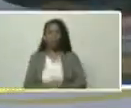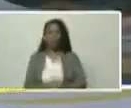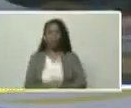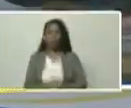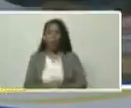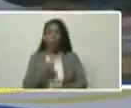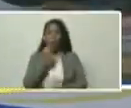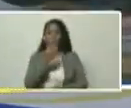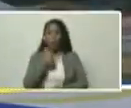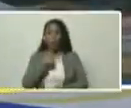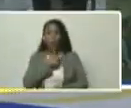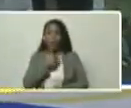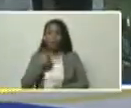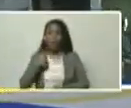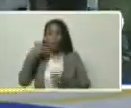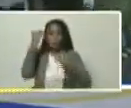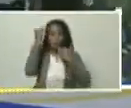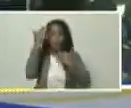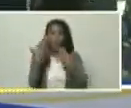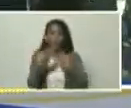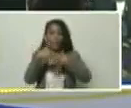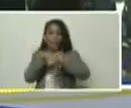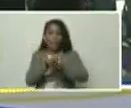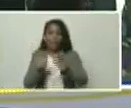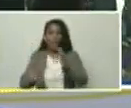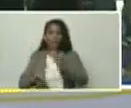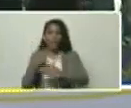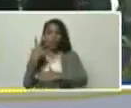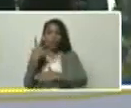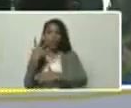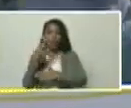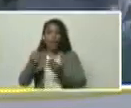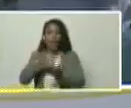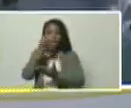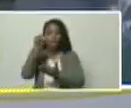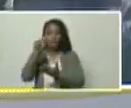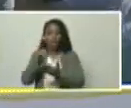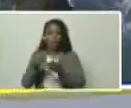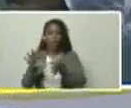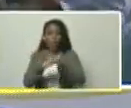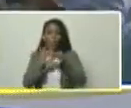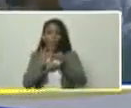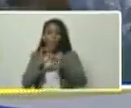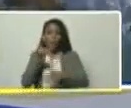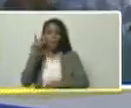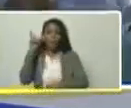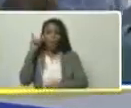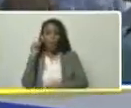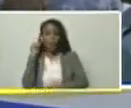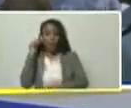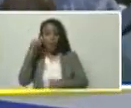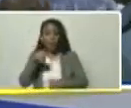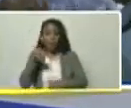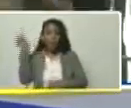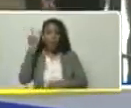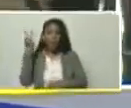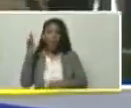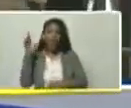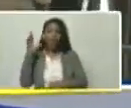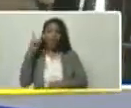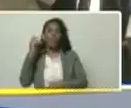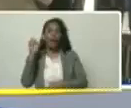Bueno, quiero saludar al integrante del Fondo de Naciones Unidas para la Infancia, UNICEF, en Venezuela, Darío